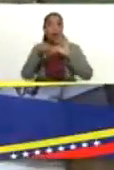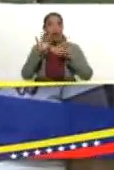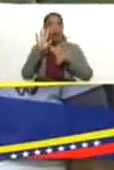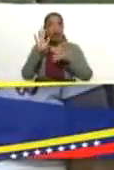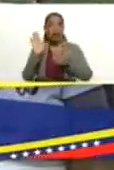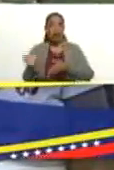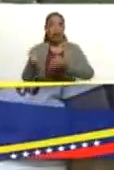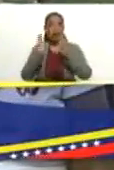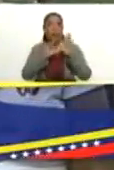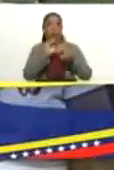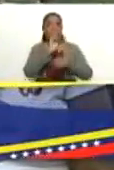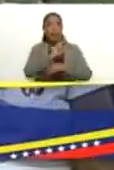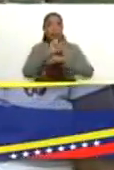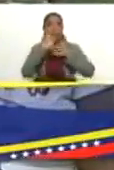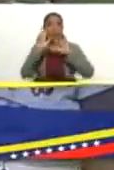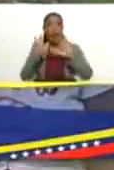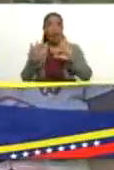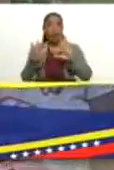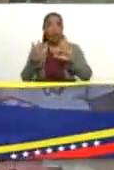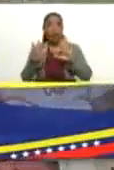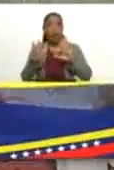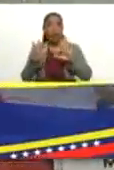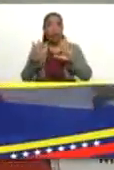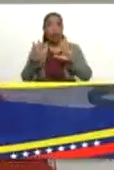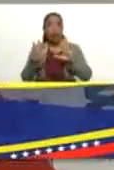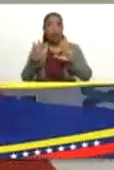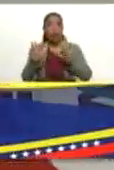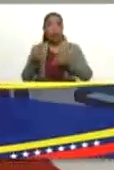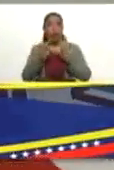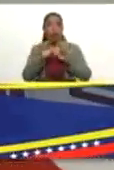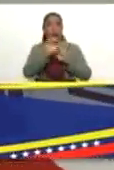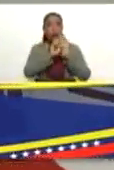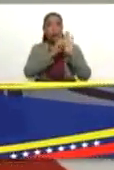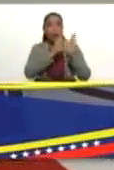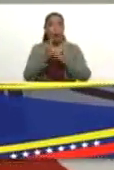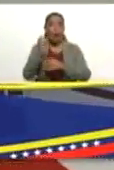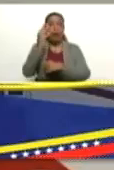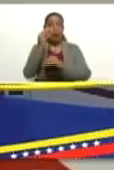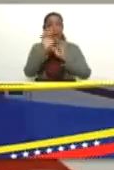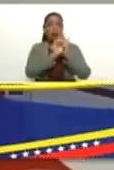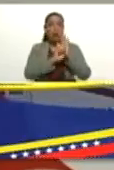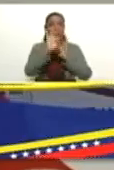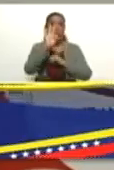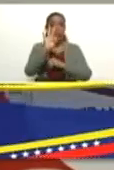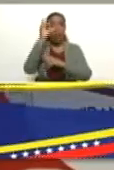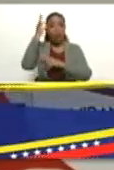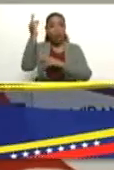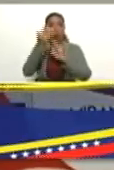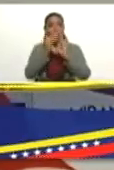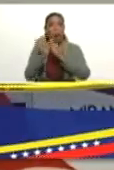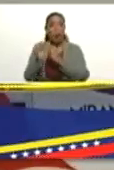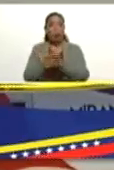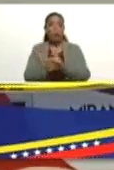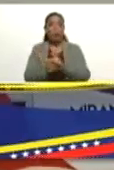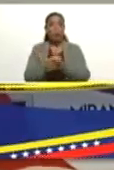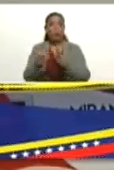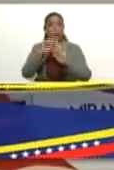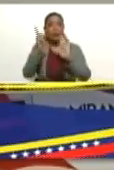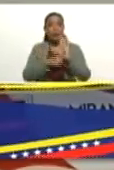edificios, 28 torres, organizados en 3 etapas, 3 consejos comunales, para un total